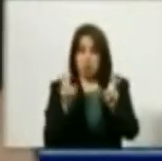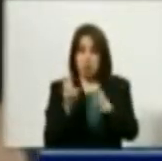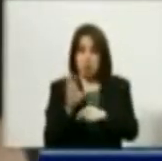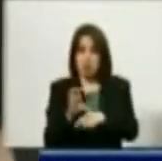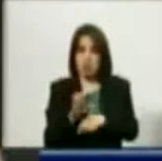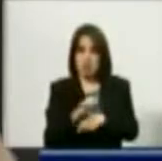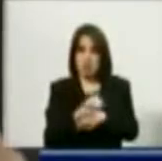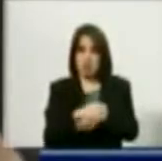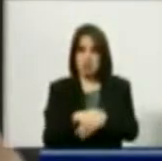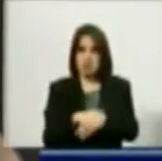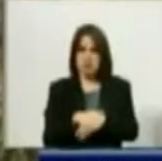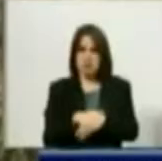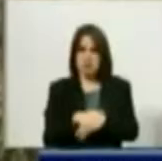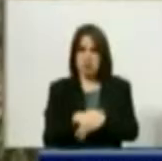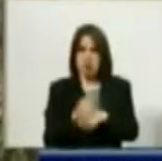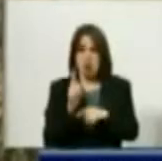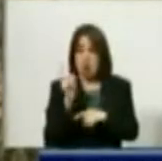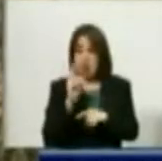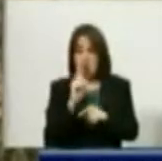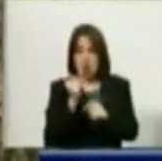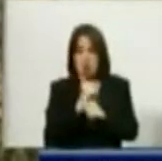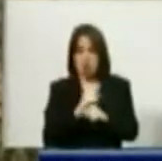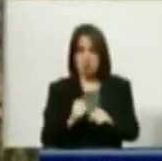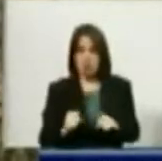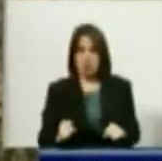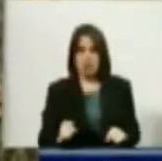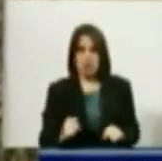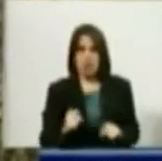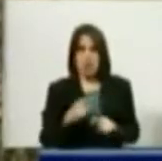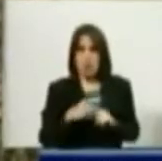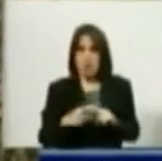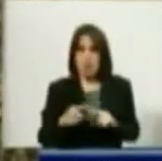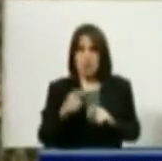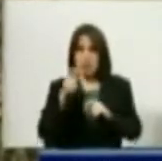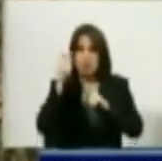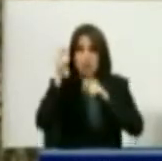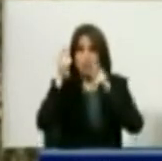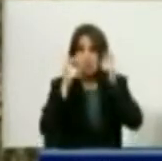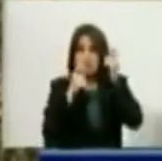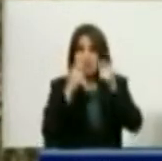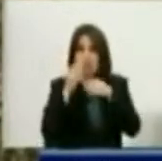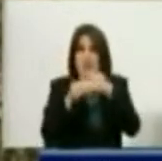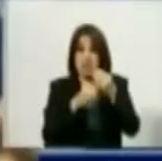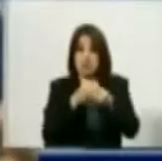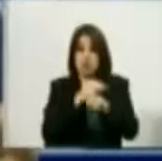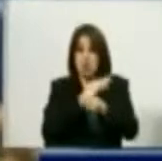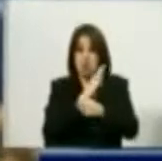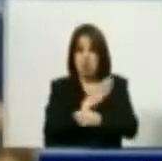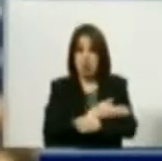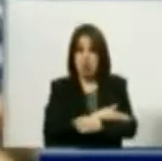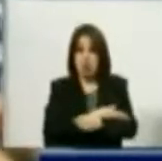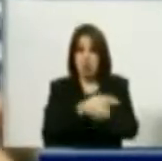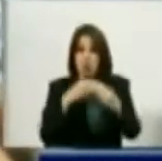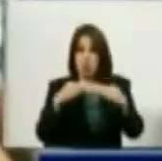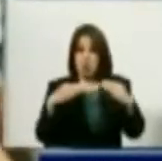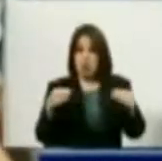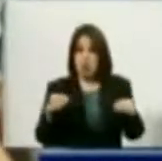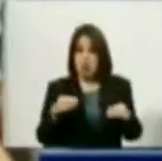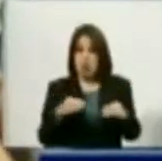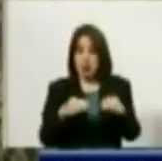no eso era imposible pero Chávez invocó una cosa que se llama el poder popular originario